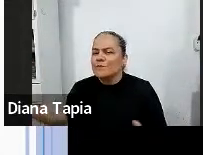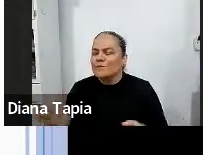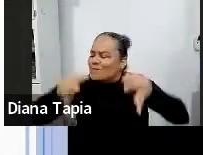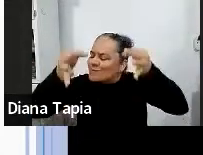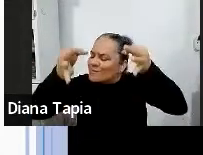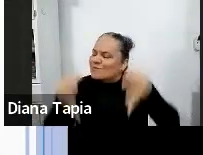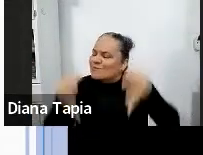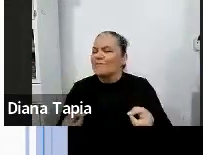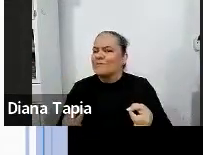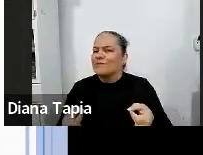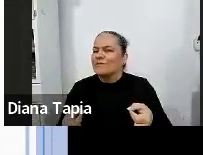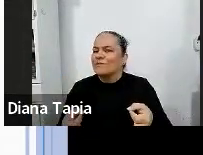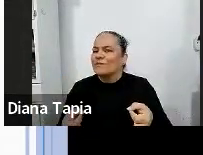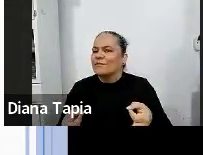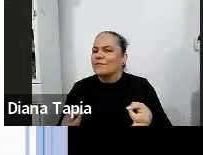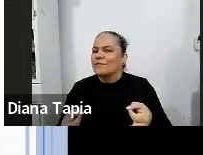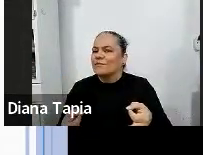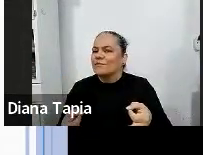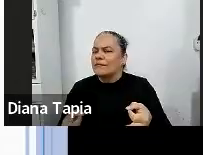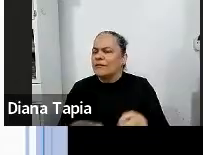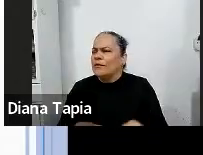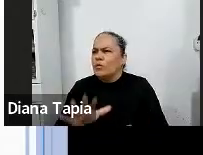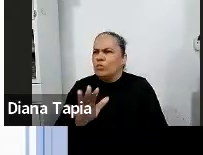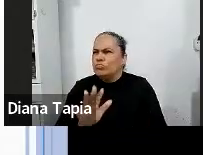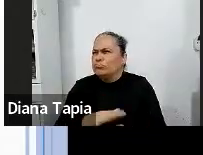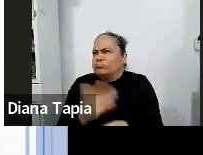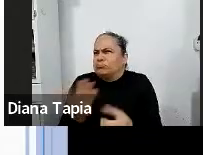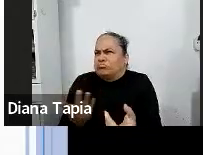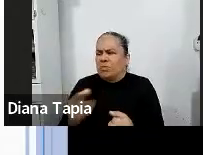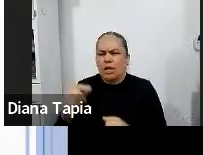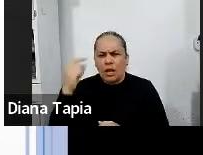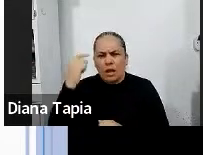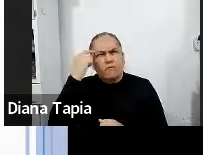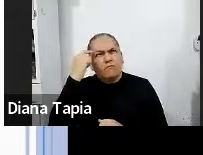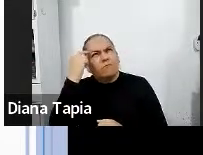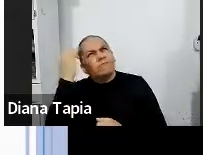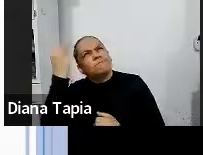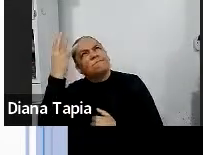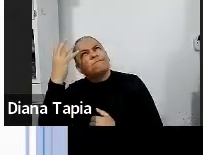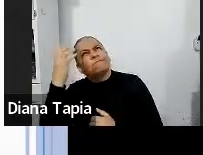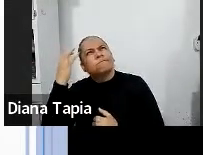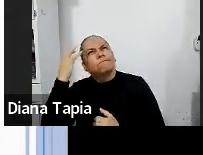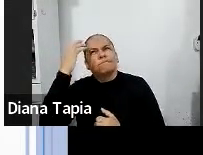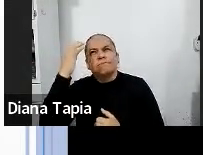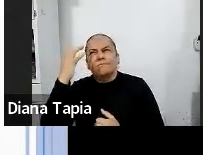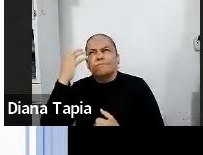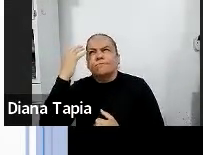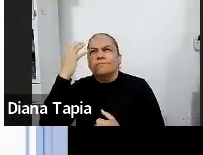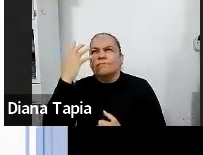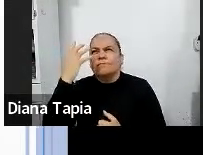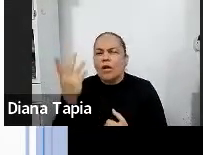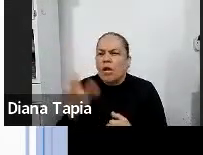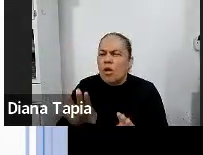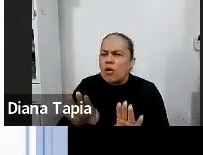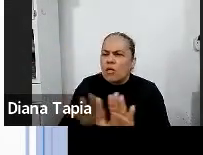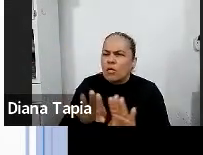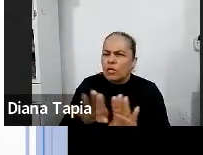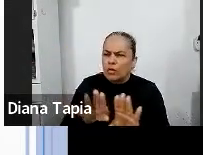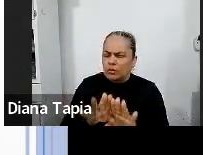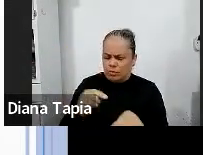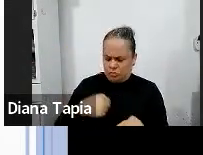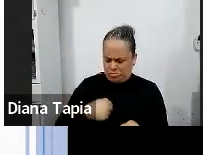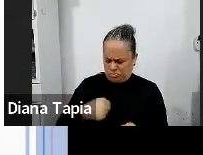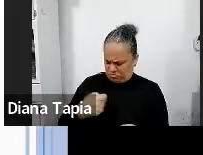un ejercicio reflexivo y un automonitoreo para determinar cómo se encuentra mi propia salud mental y